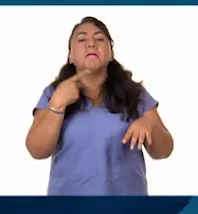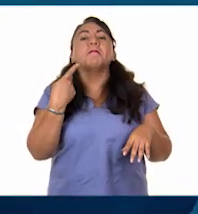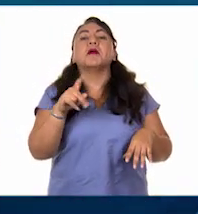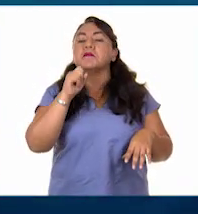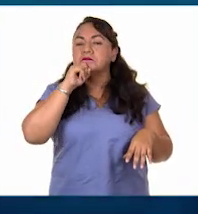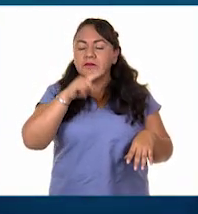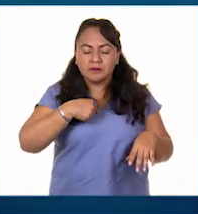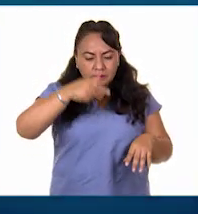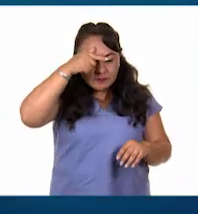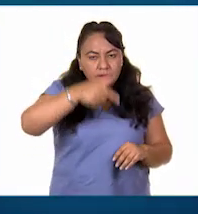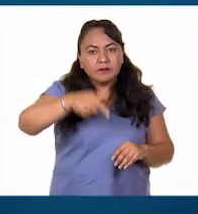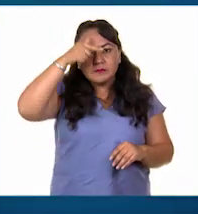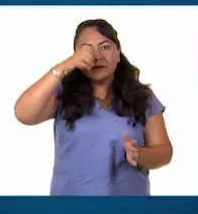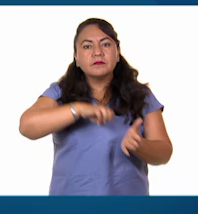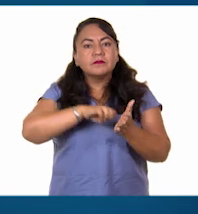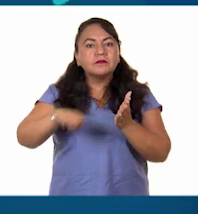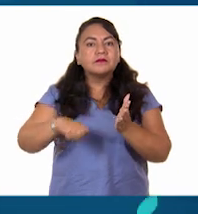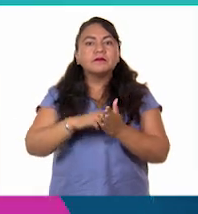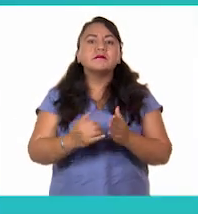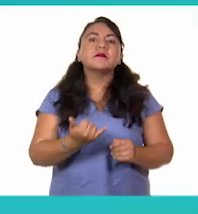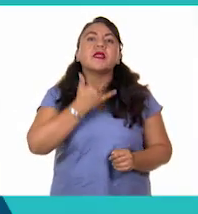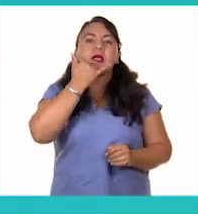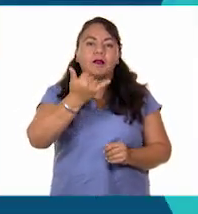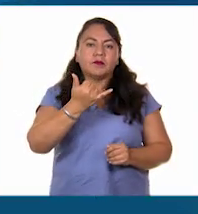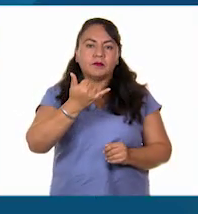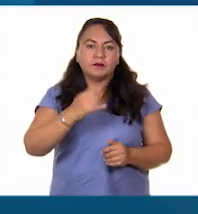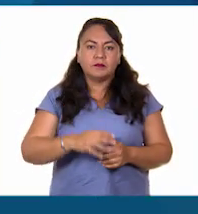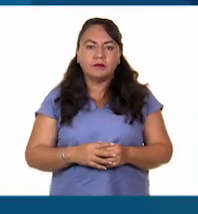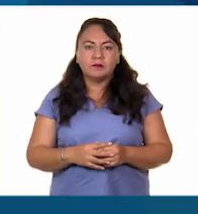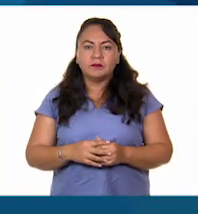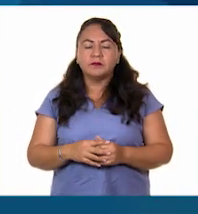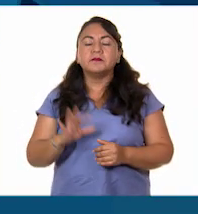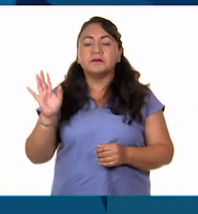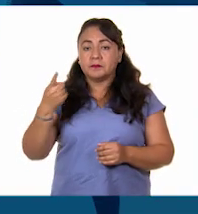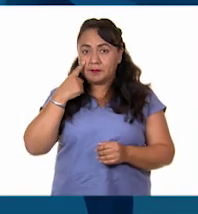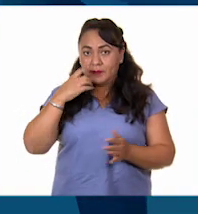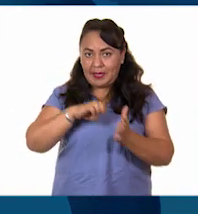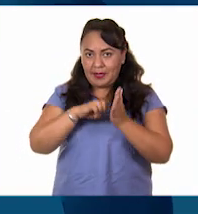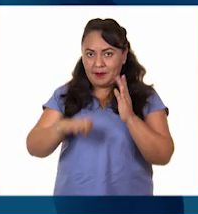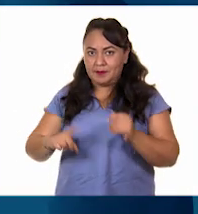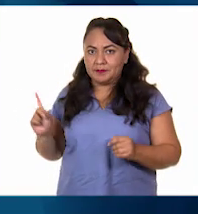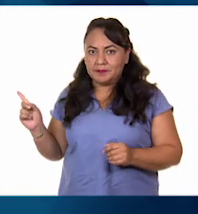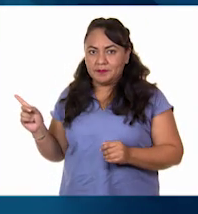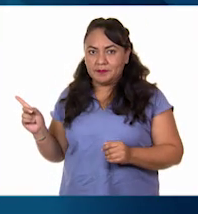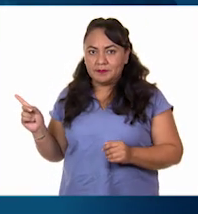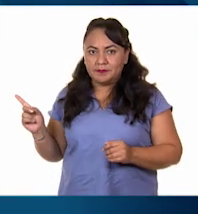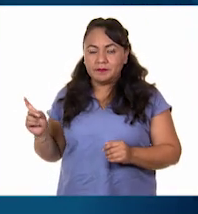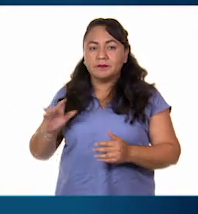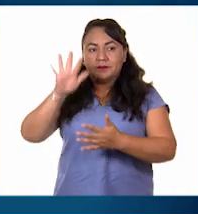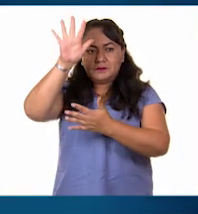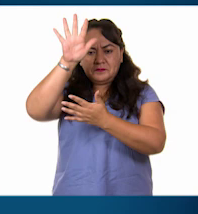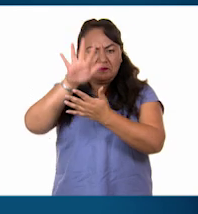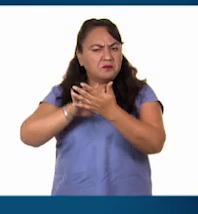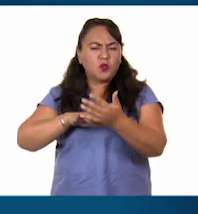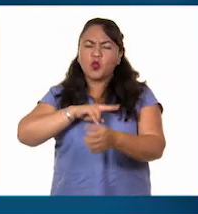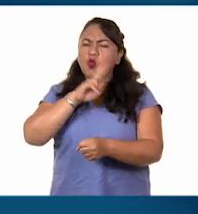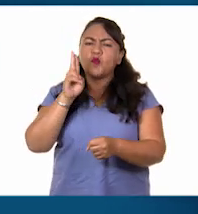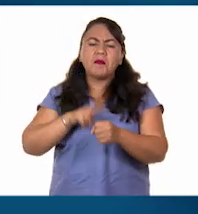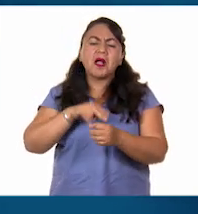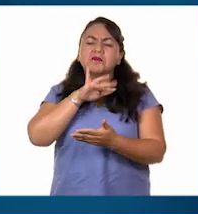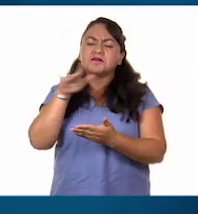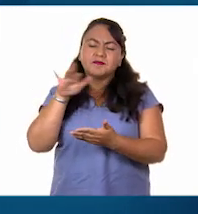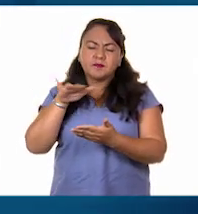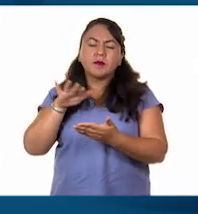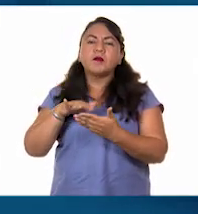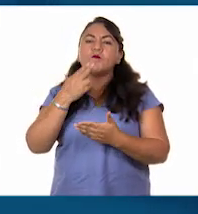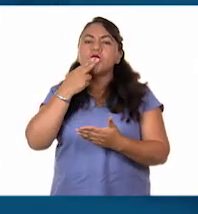también encontramos ejemplos de usos erróneos. Fíjate, en este caso se presenta un texto en prosa normal, en el que se